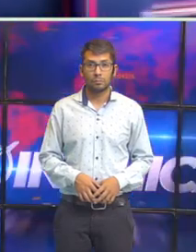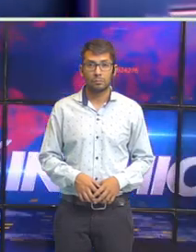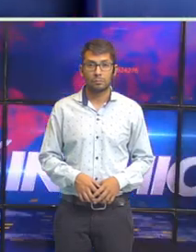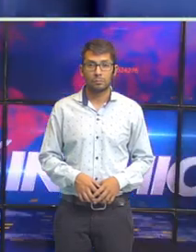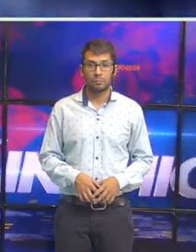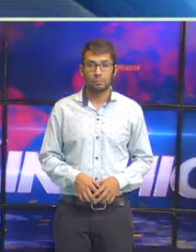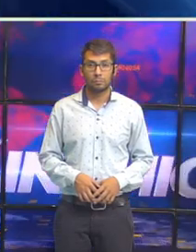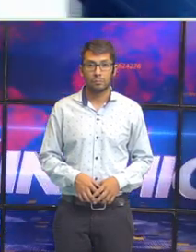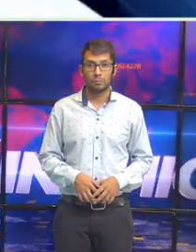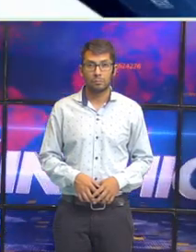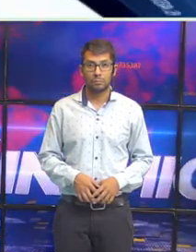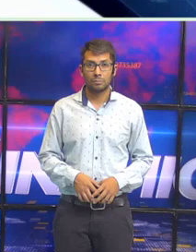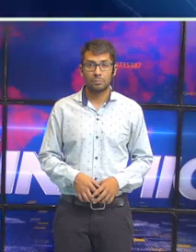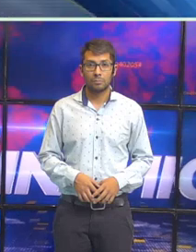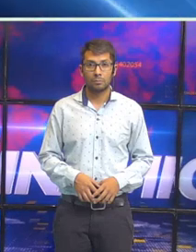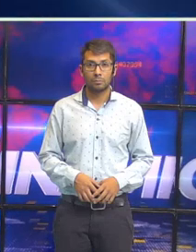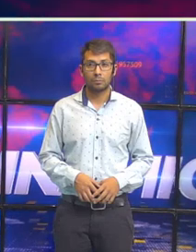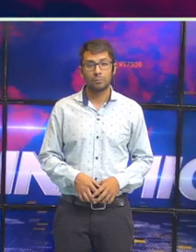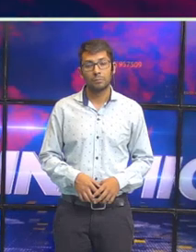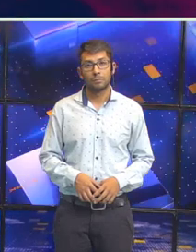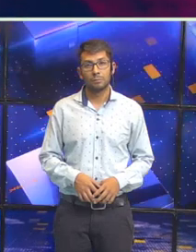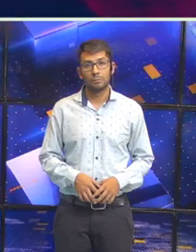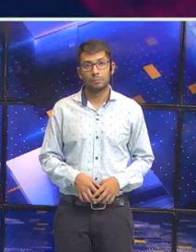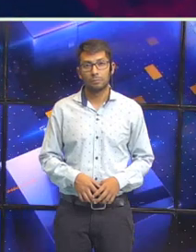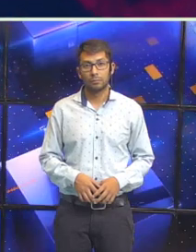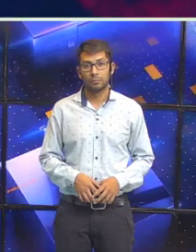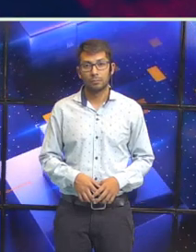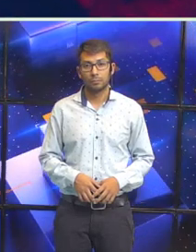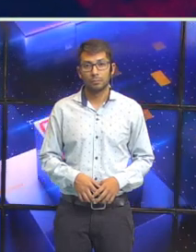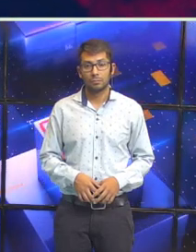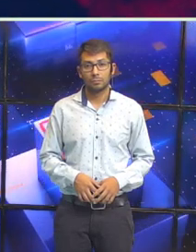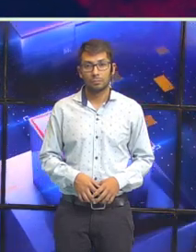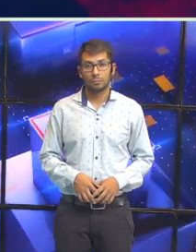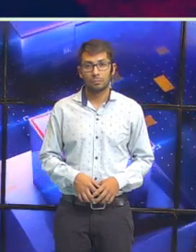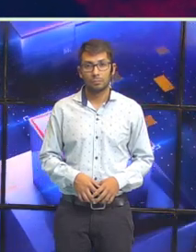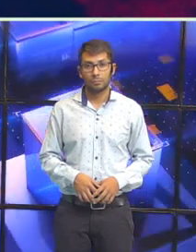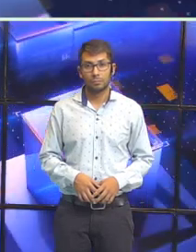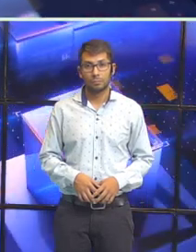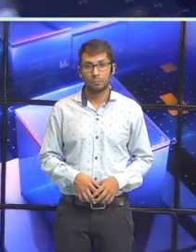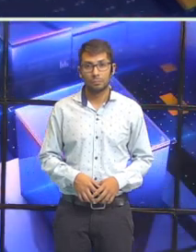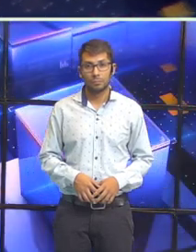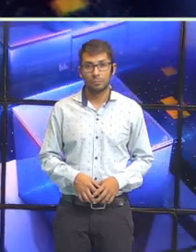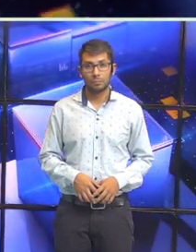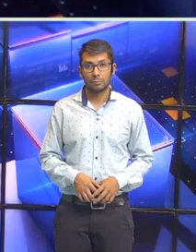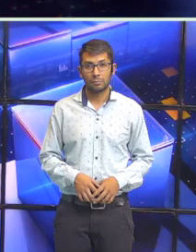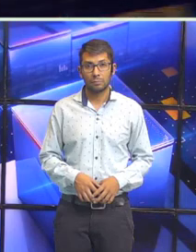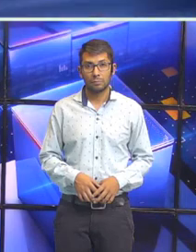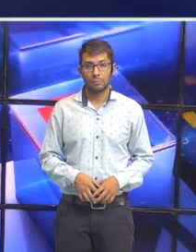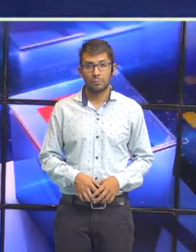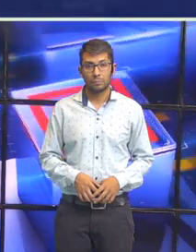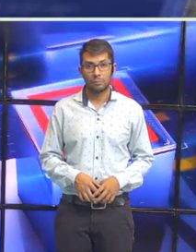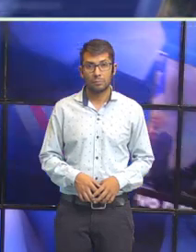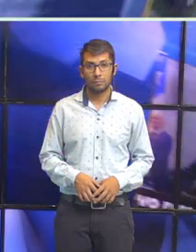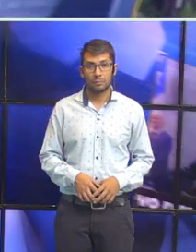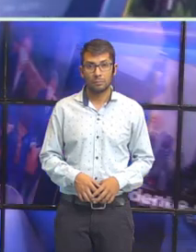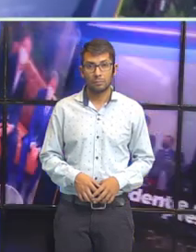burocracia y Los costos asociados al tema laboral que este hacen que este toda la la todo